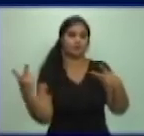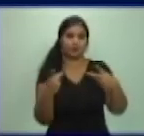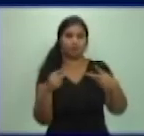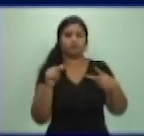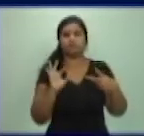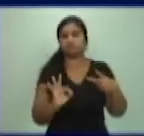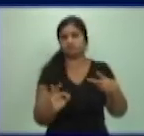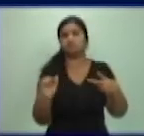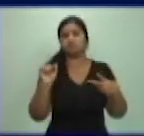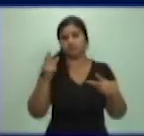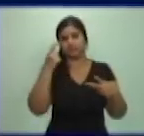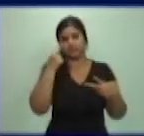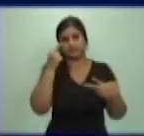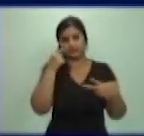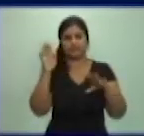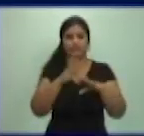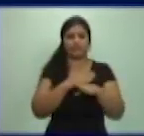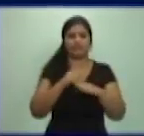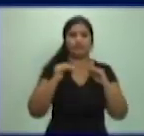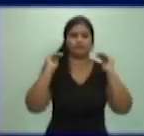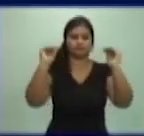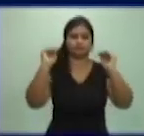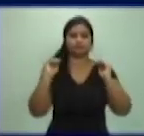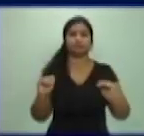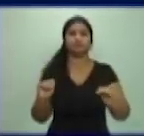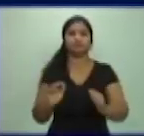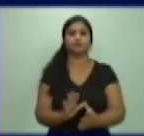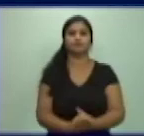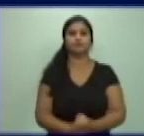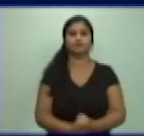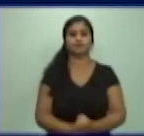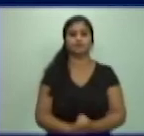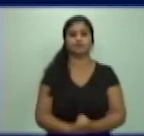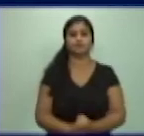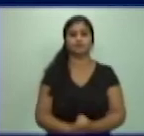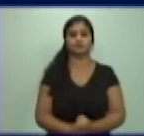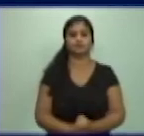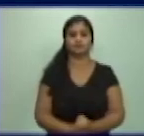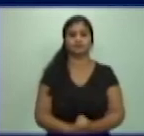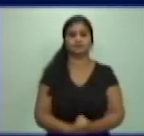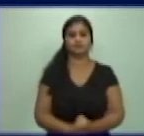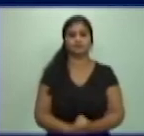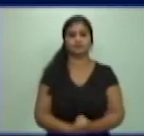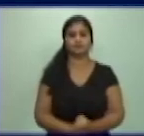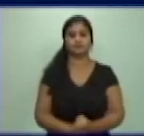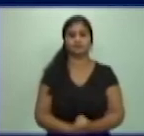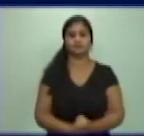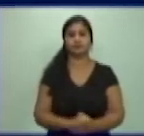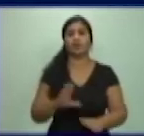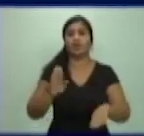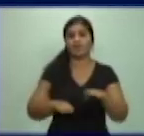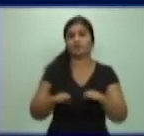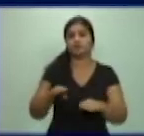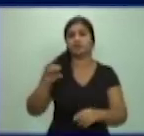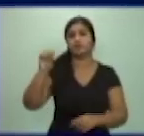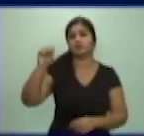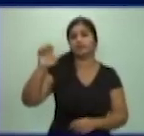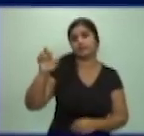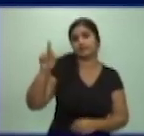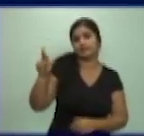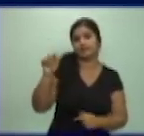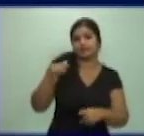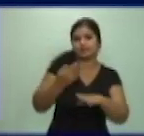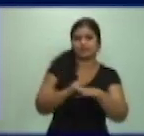oración atributiva. Recuerden que el verbo ser y estar no siempre atribuyen cualidad, a veces hace referencia a los